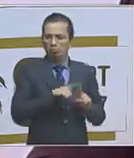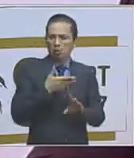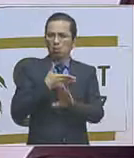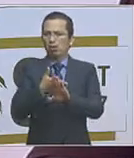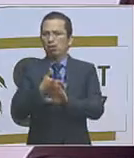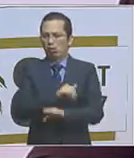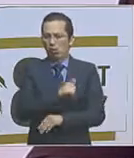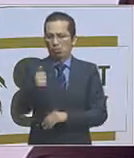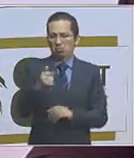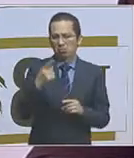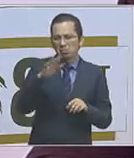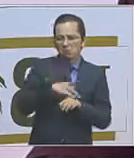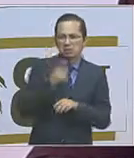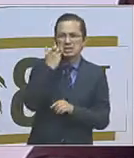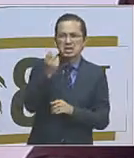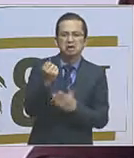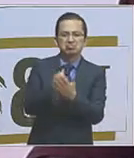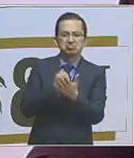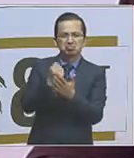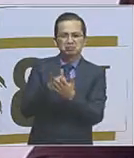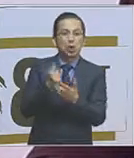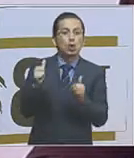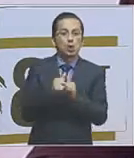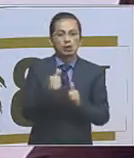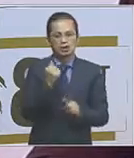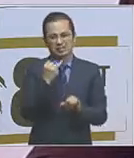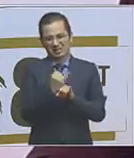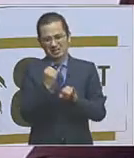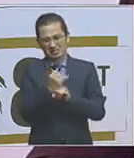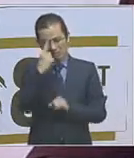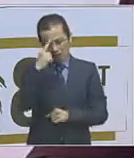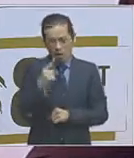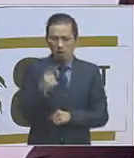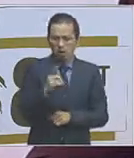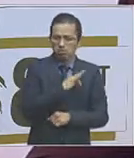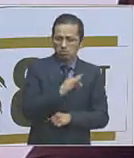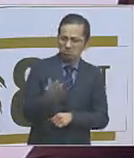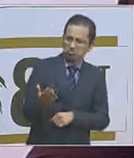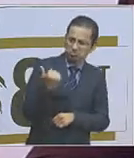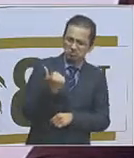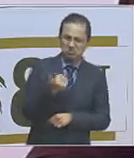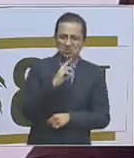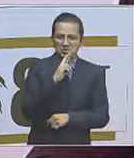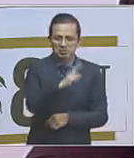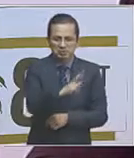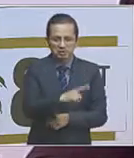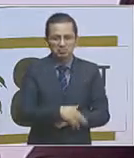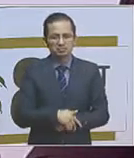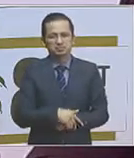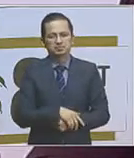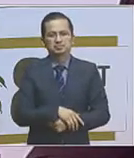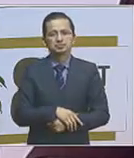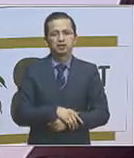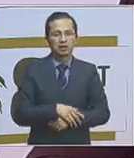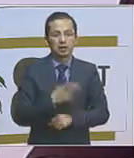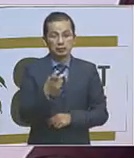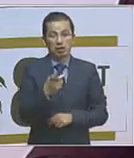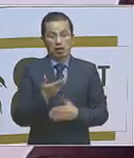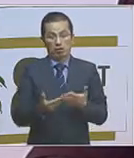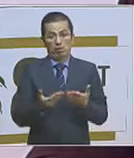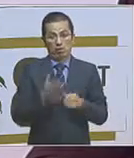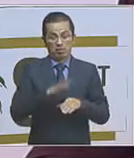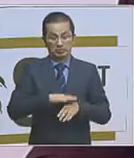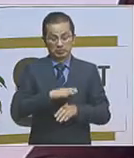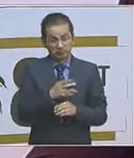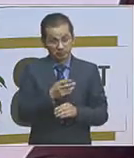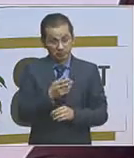meter presión a través de las redes para generar la respuesta esperada se intensifica entonces la importancia de